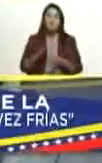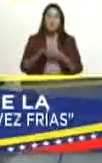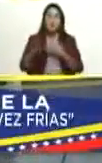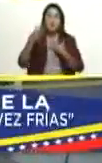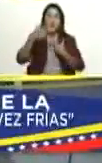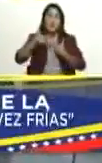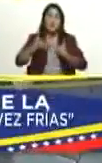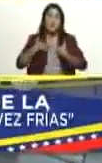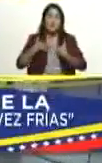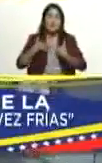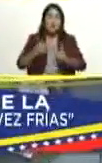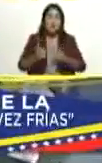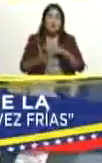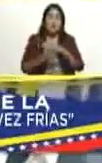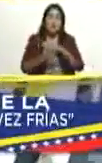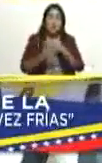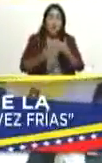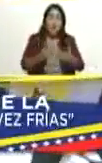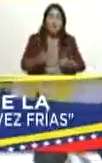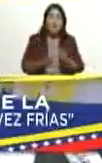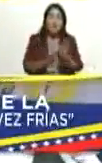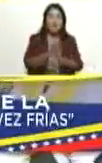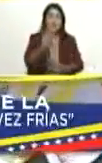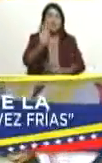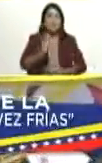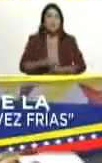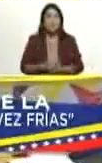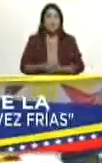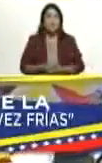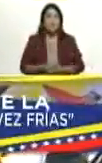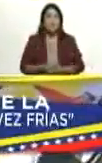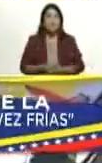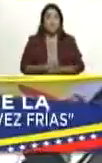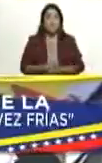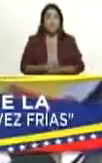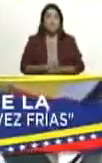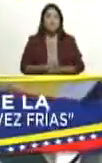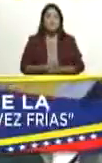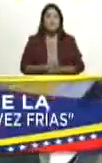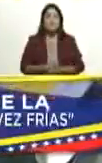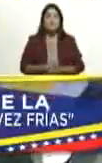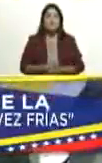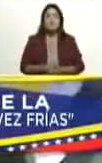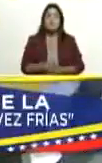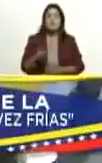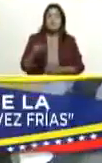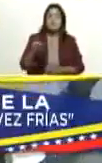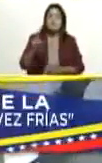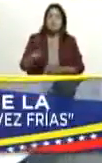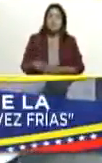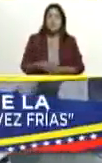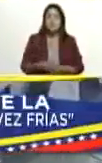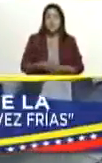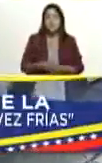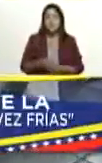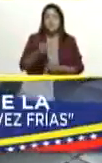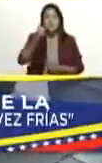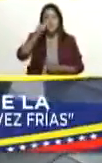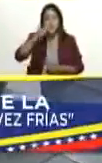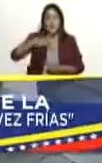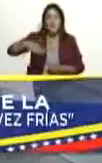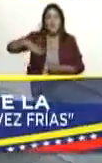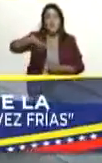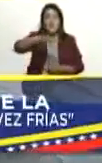la nación, abordando temas como el importante trabajo, vale recordar, que ha sido abordado por las brigadas comunitarias militares